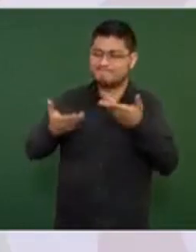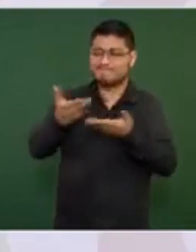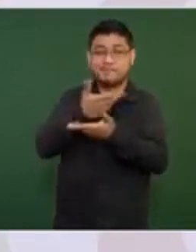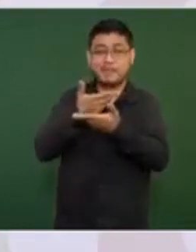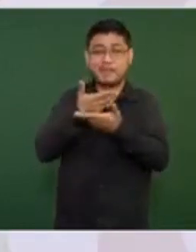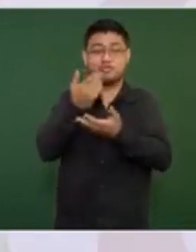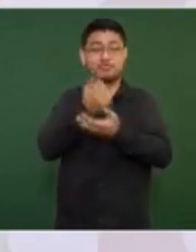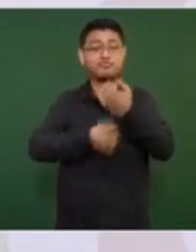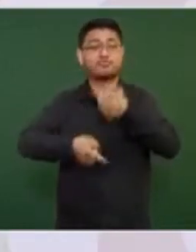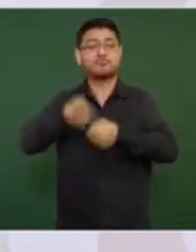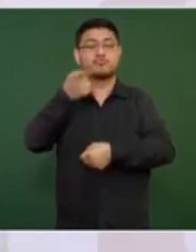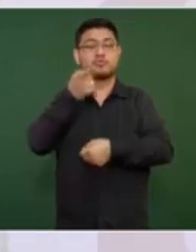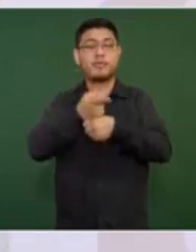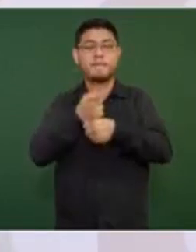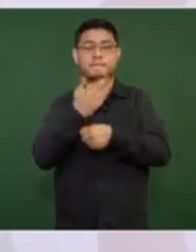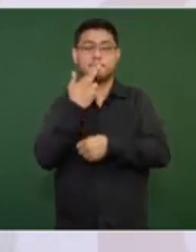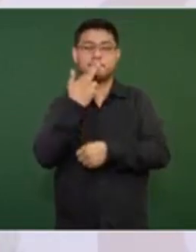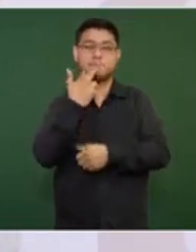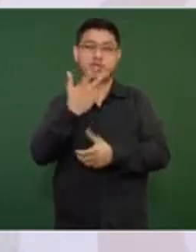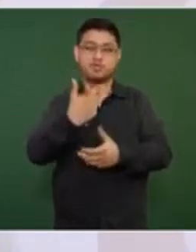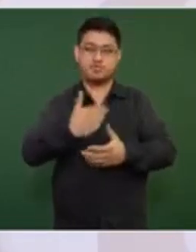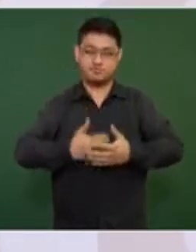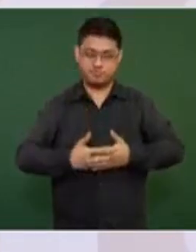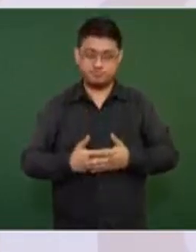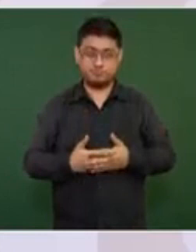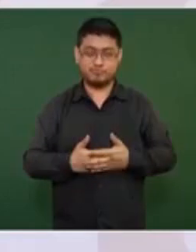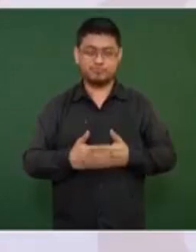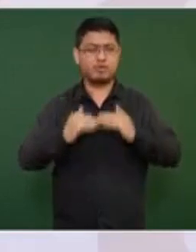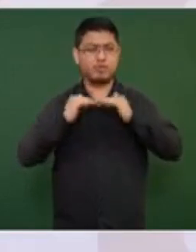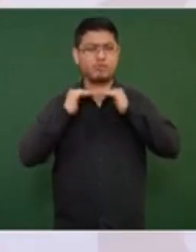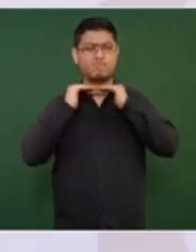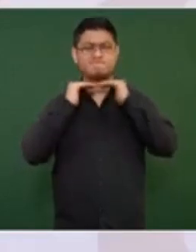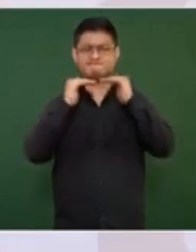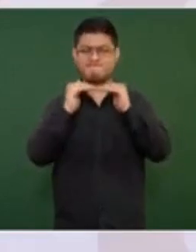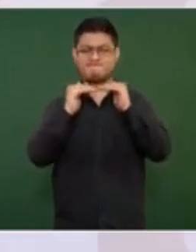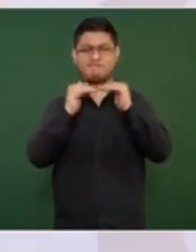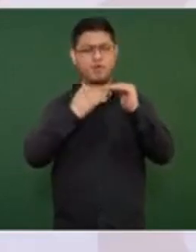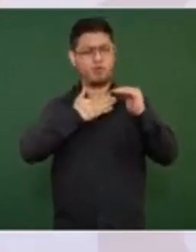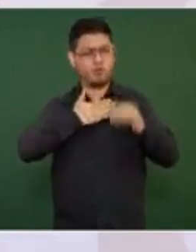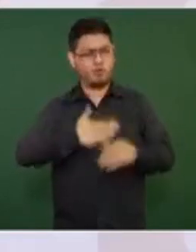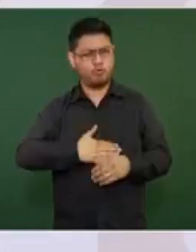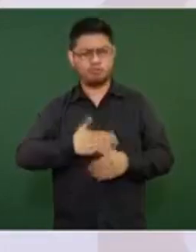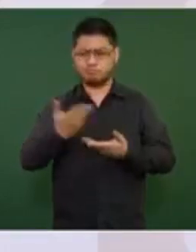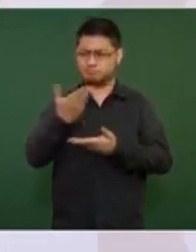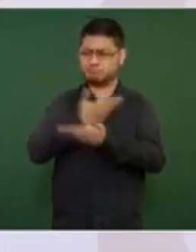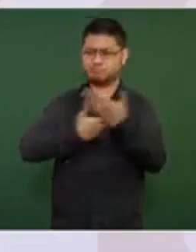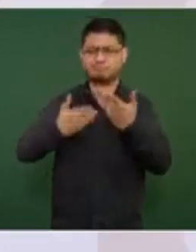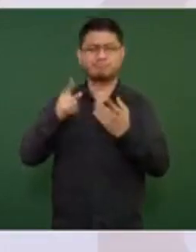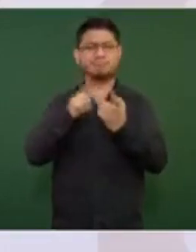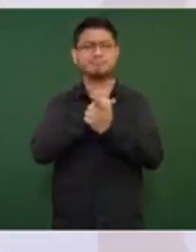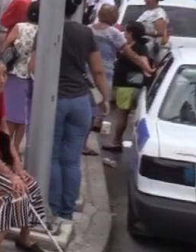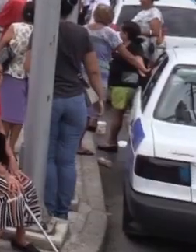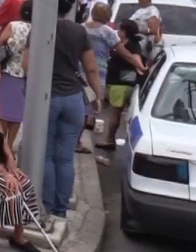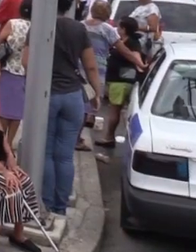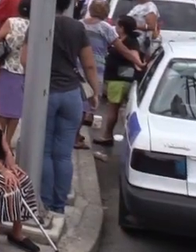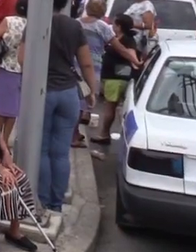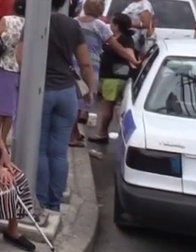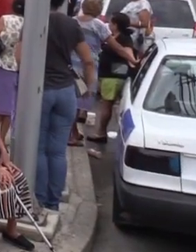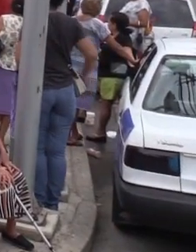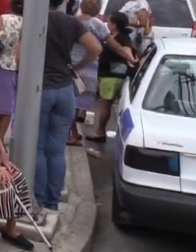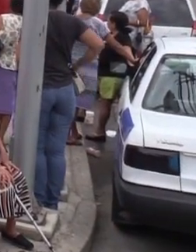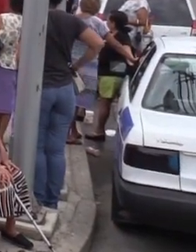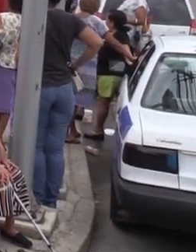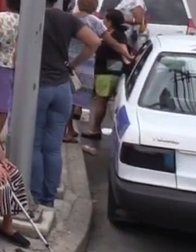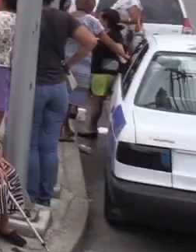sociedad mejor, más justa, más libre, más fraterna y más igualitaria. El